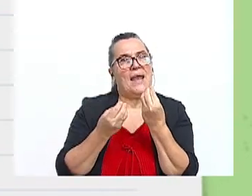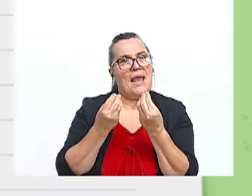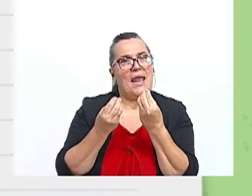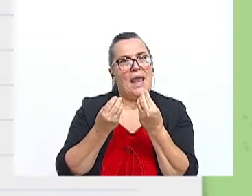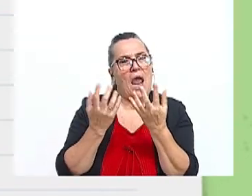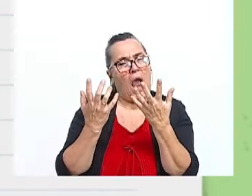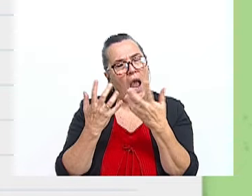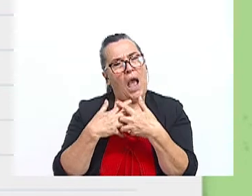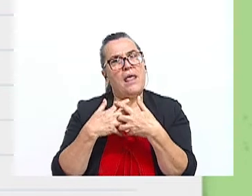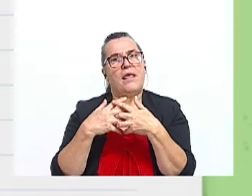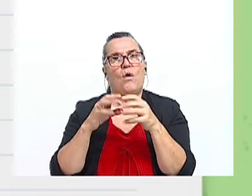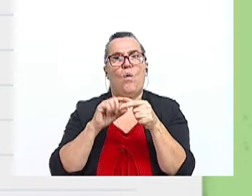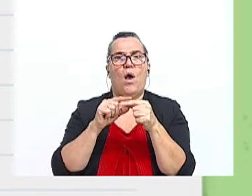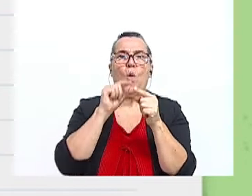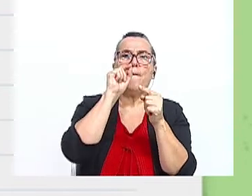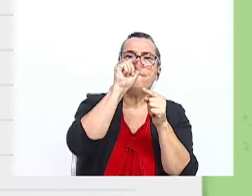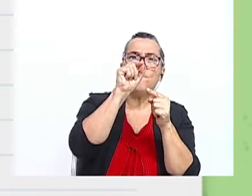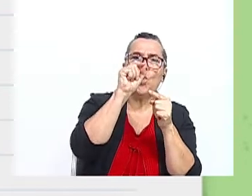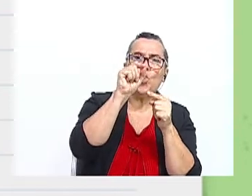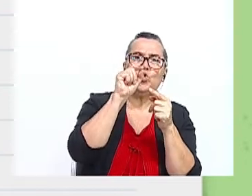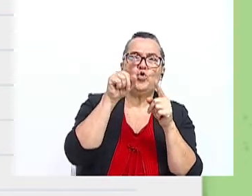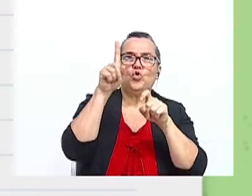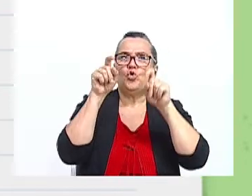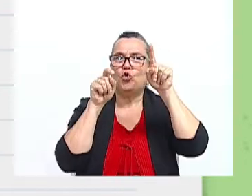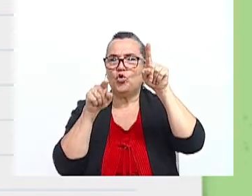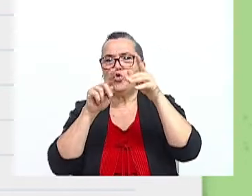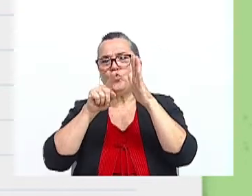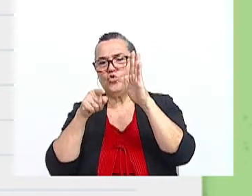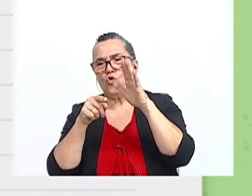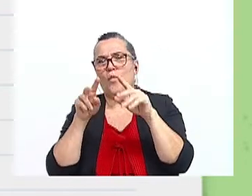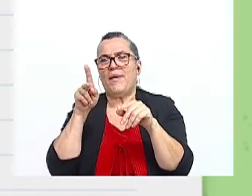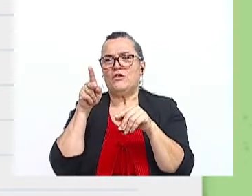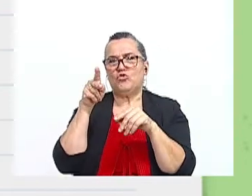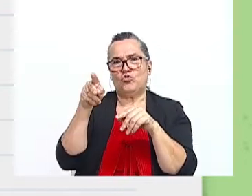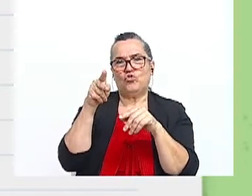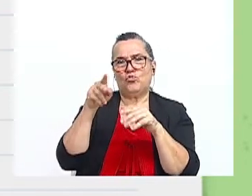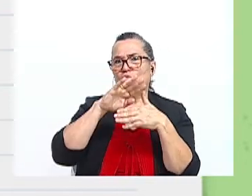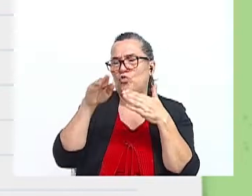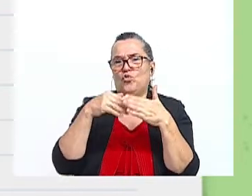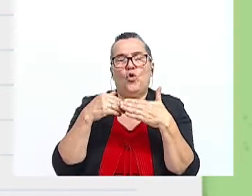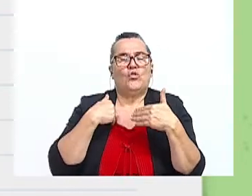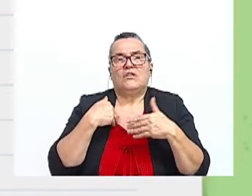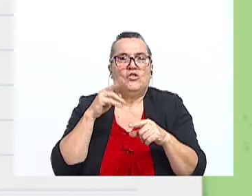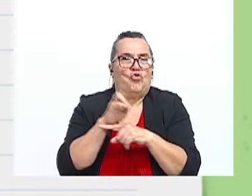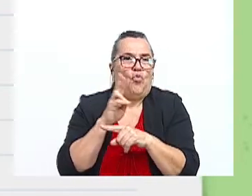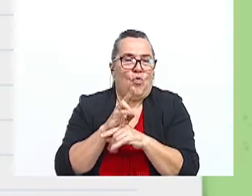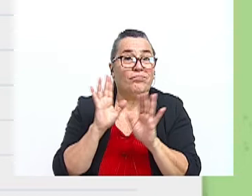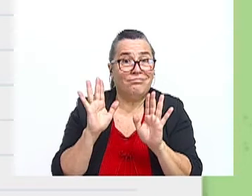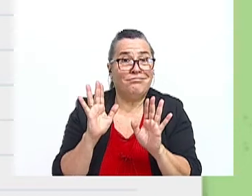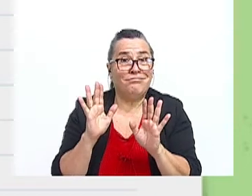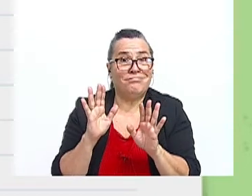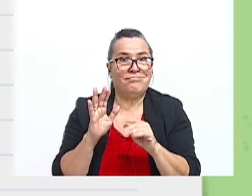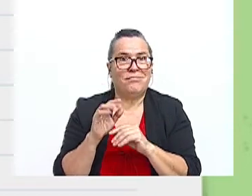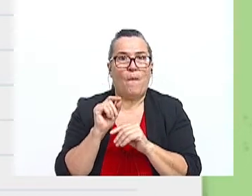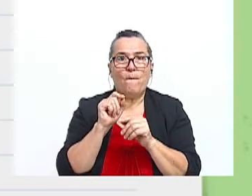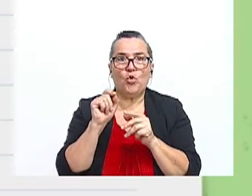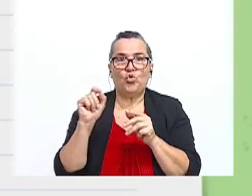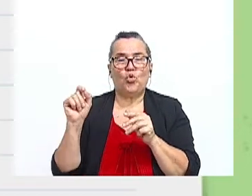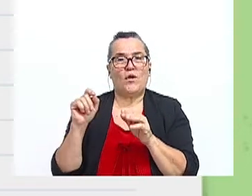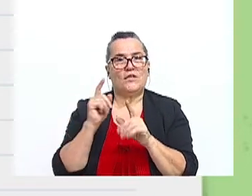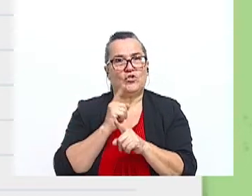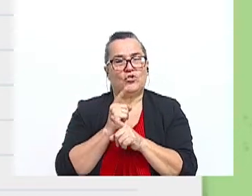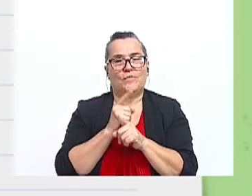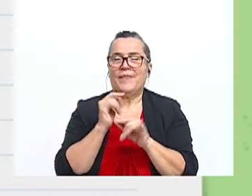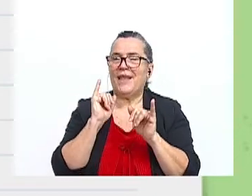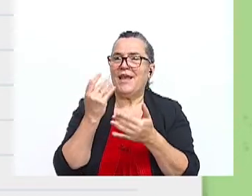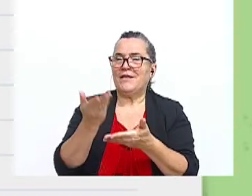adecuada, tanto los puntos, las comas, los dos puntos o todos los que yo voy a necesitar. Eso